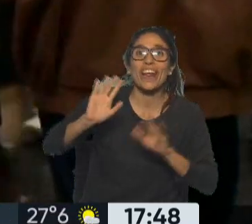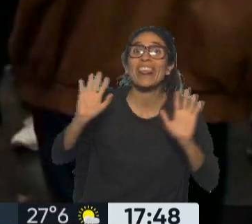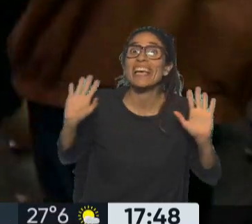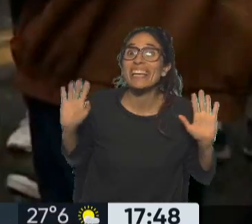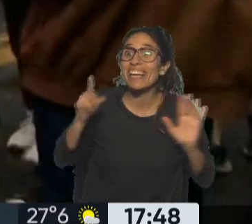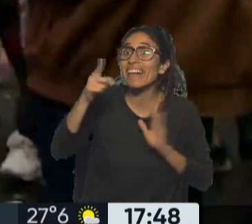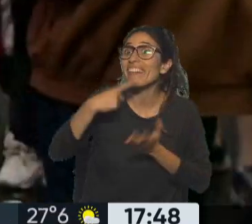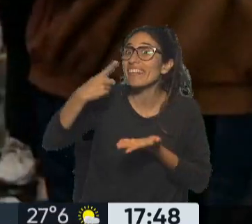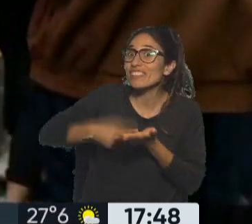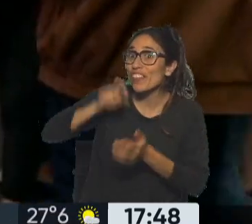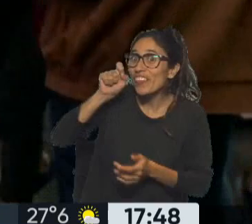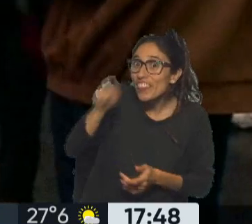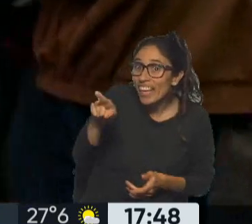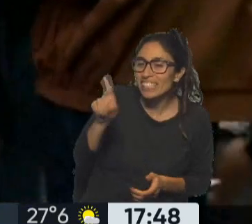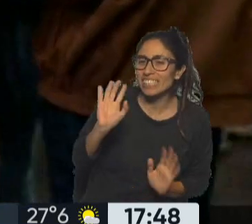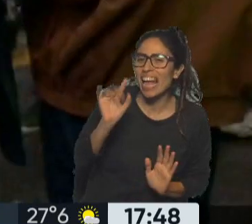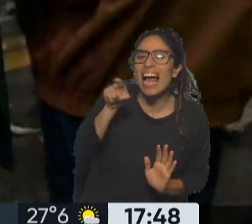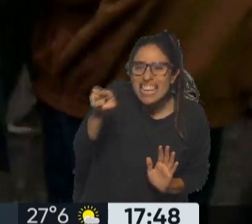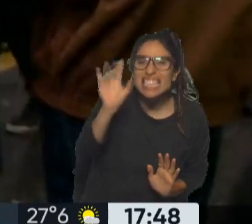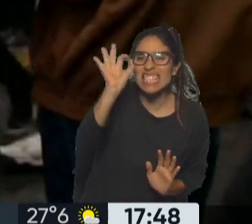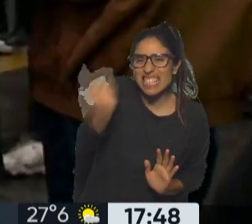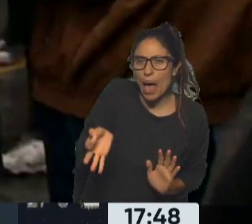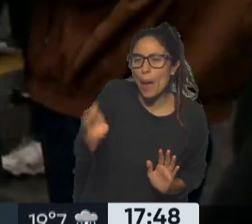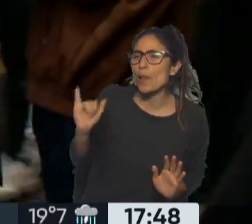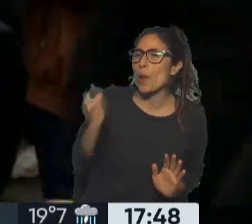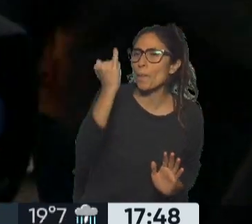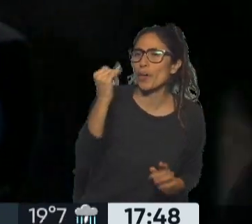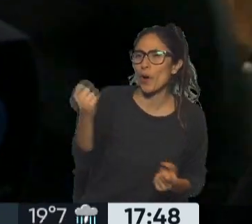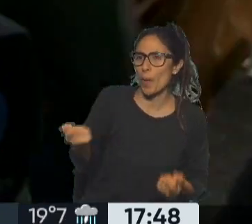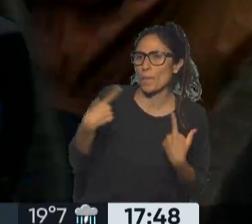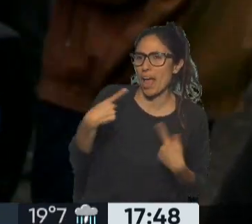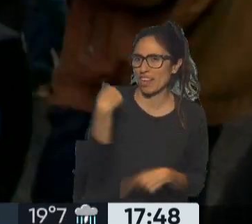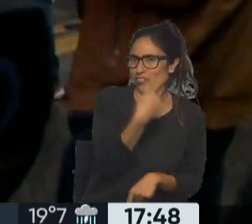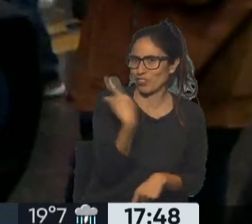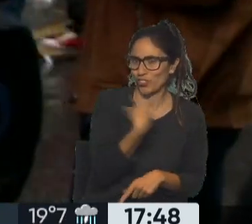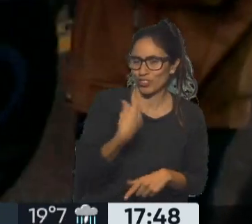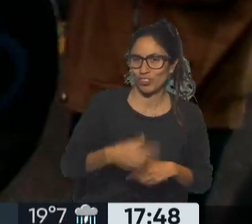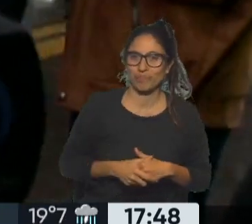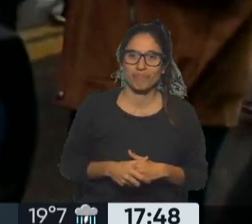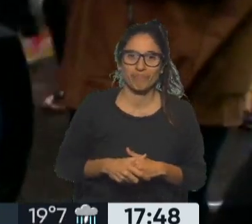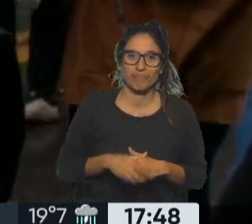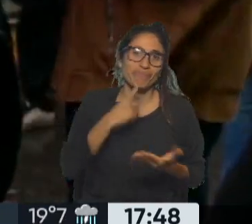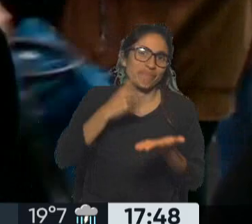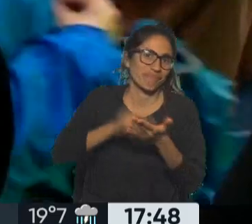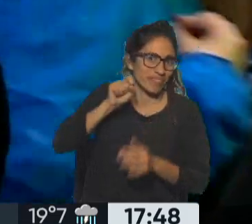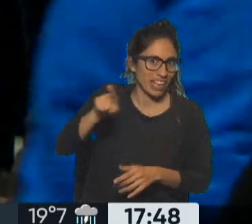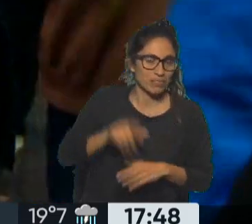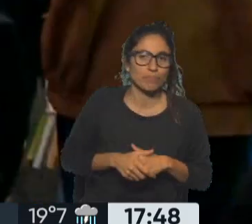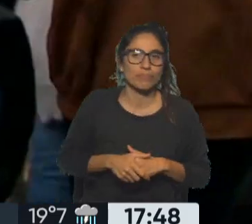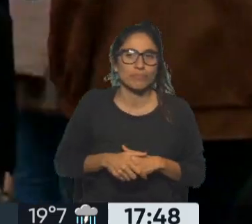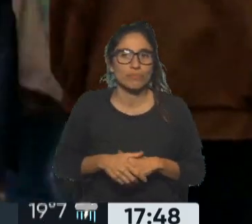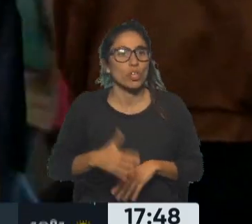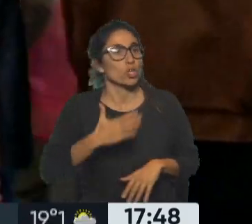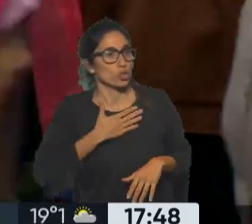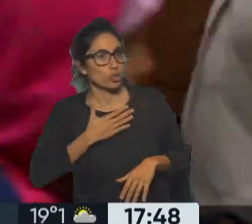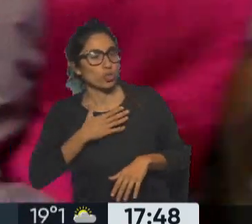es ella u otro, decisión de ella. Otra de las grandes frases fue: yo nunca voy a ser uno de ellos con respecto a la oposición, yo soy